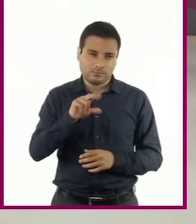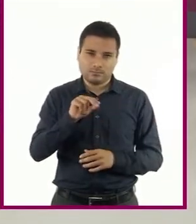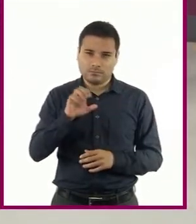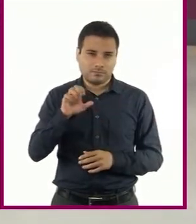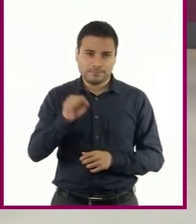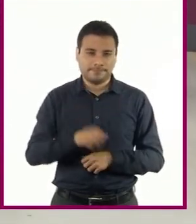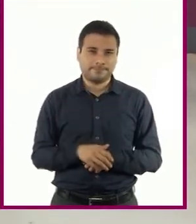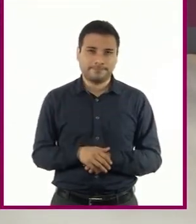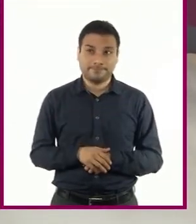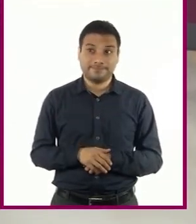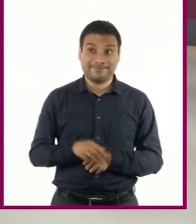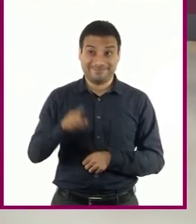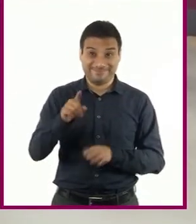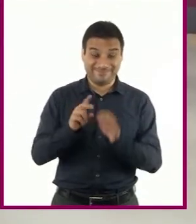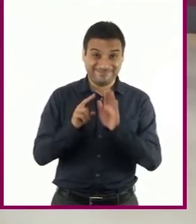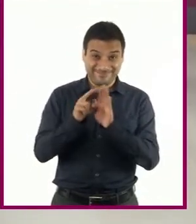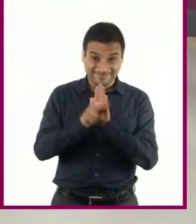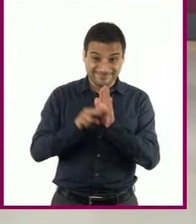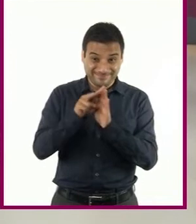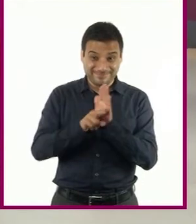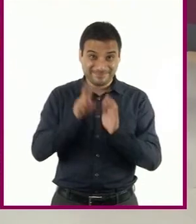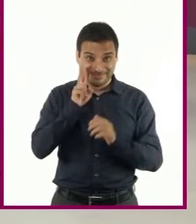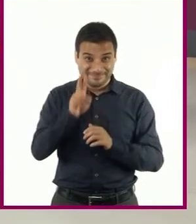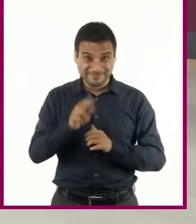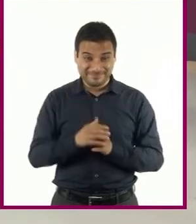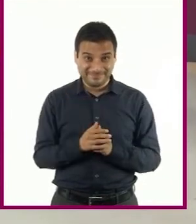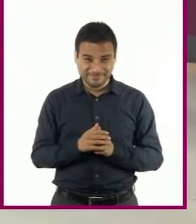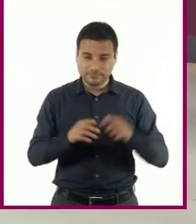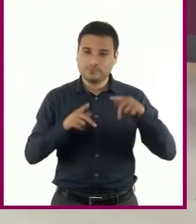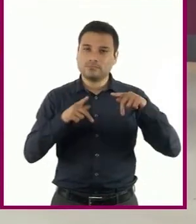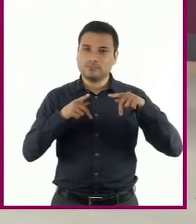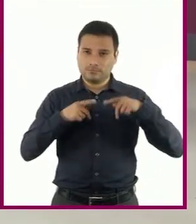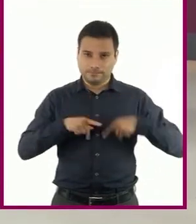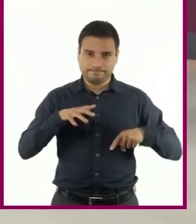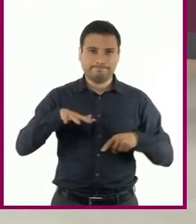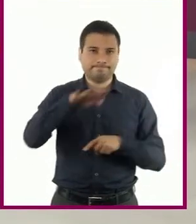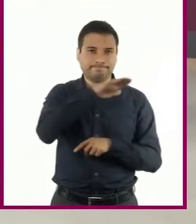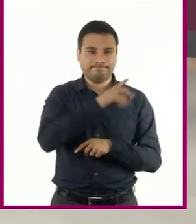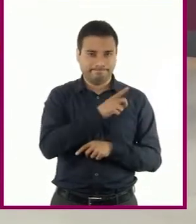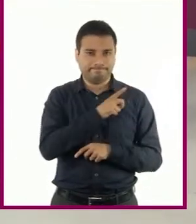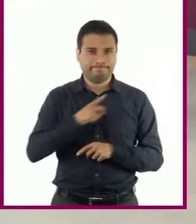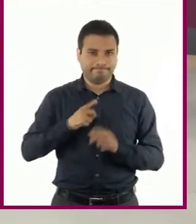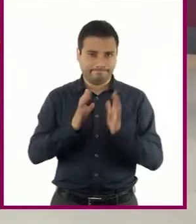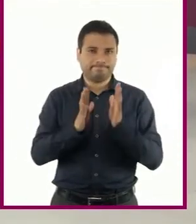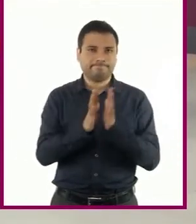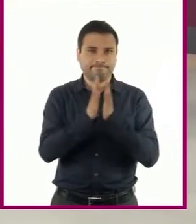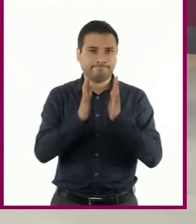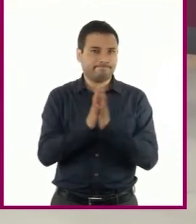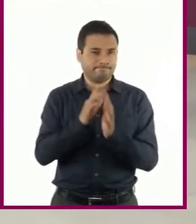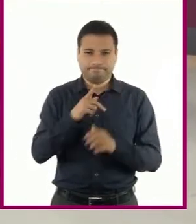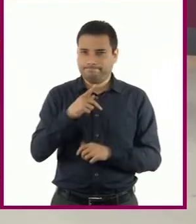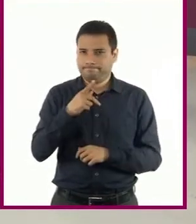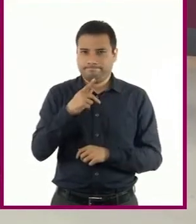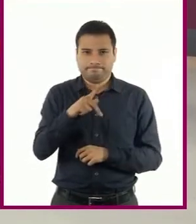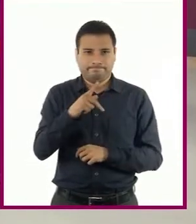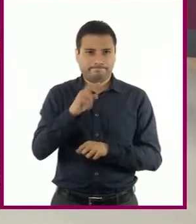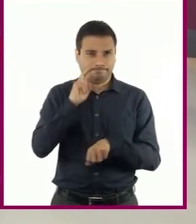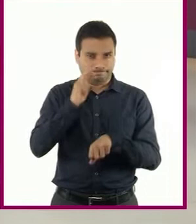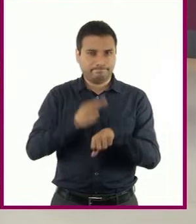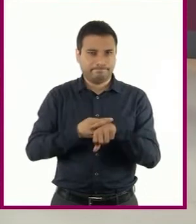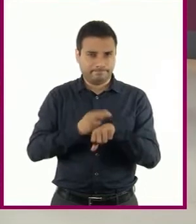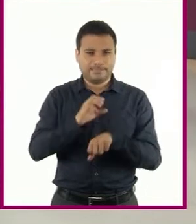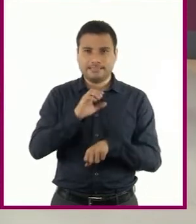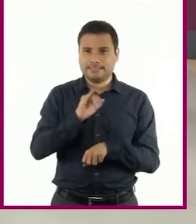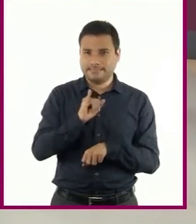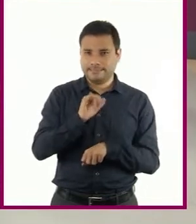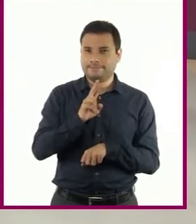lo expuesto, en la democracia, la ciudadanía debe participar no solo porque es un deber cívico o una responsabilidad hacia la